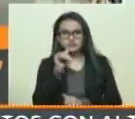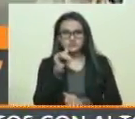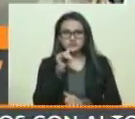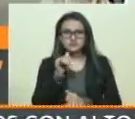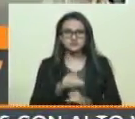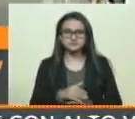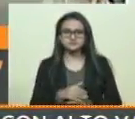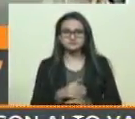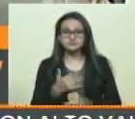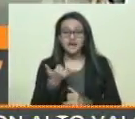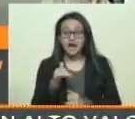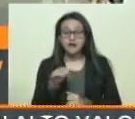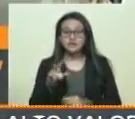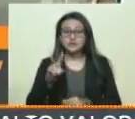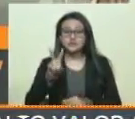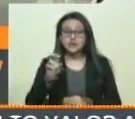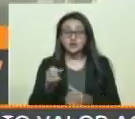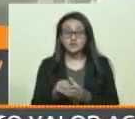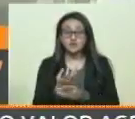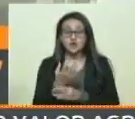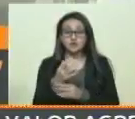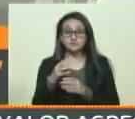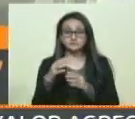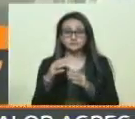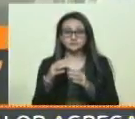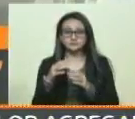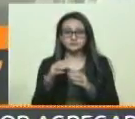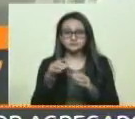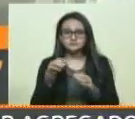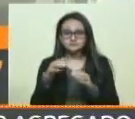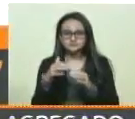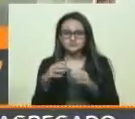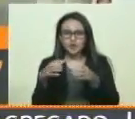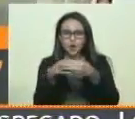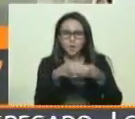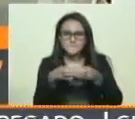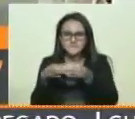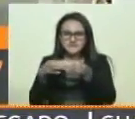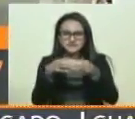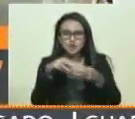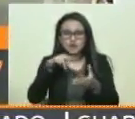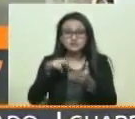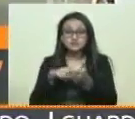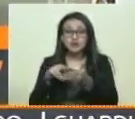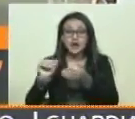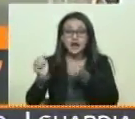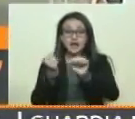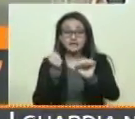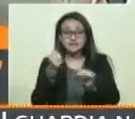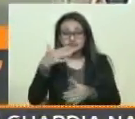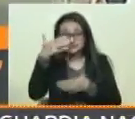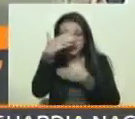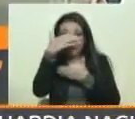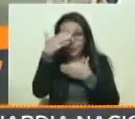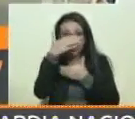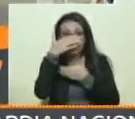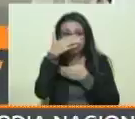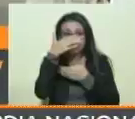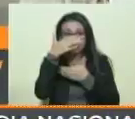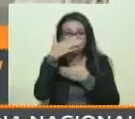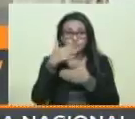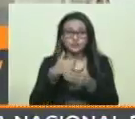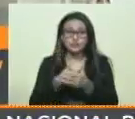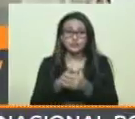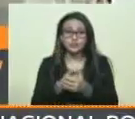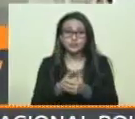9 instancias dentro del Plan Nacional Antisecuestro. Hemos creado una Comisión Nacional Antisecuestro, que están los administradores de